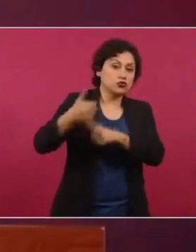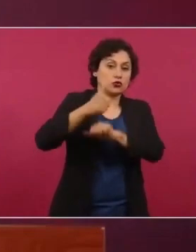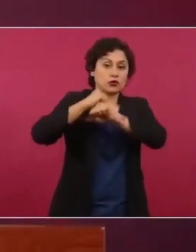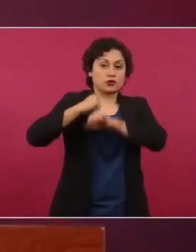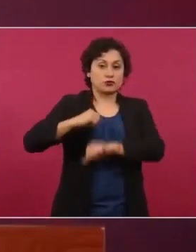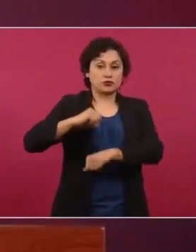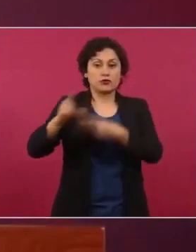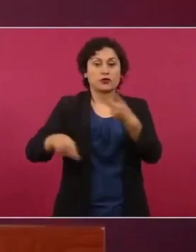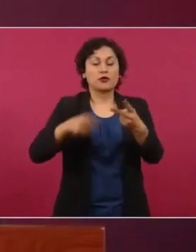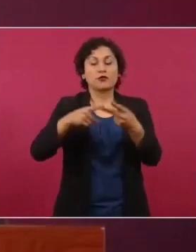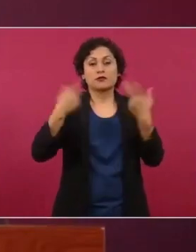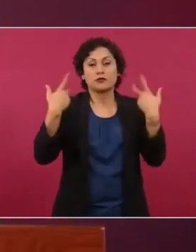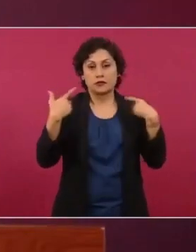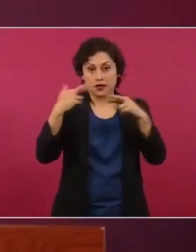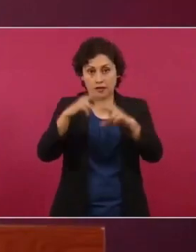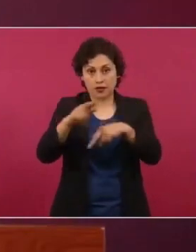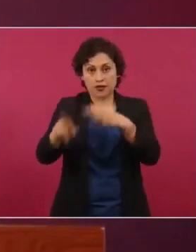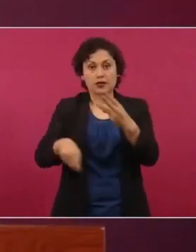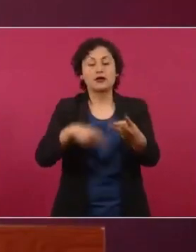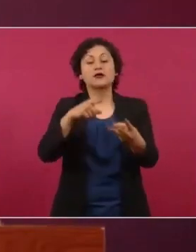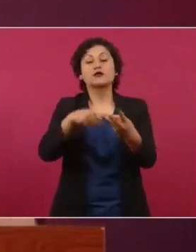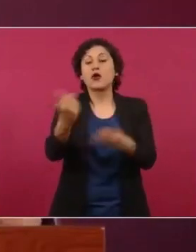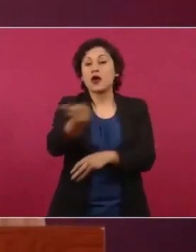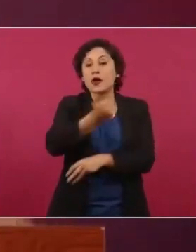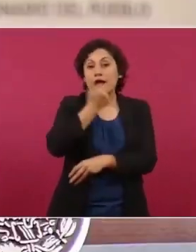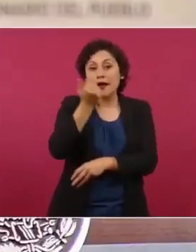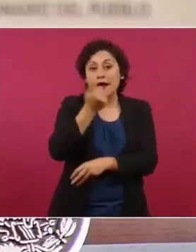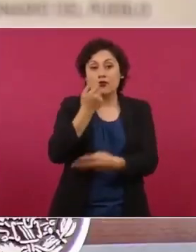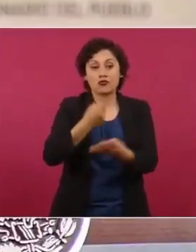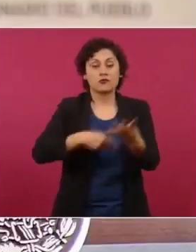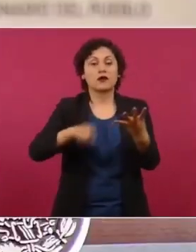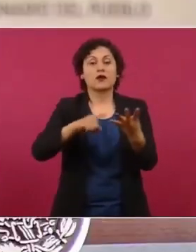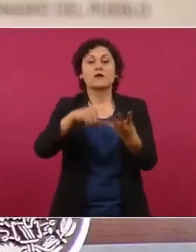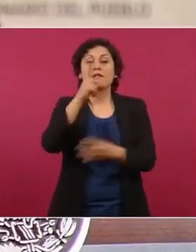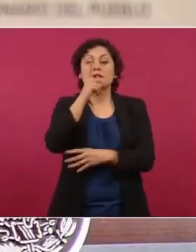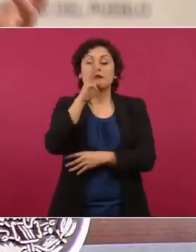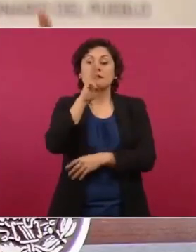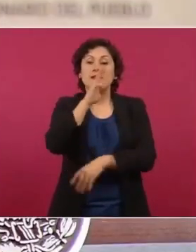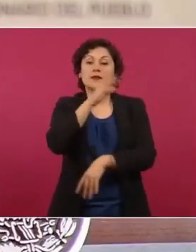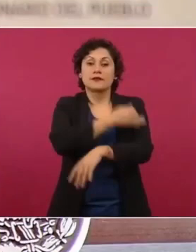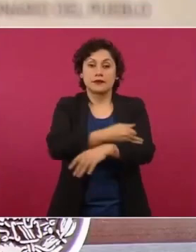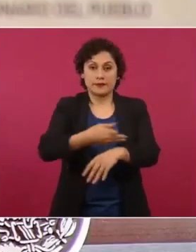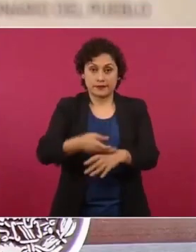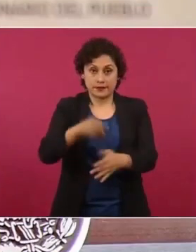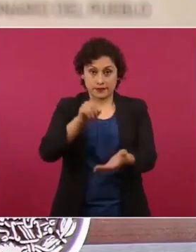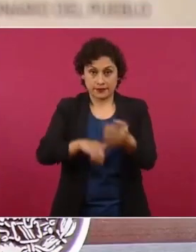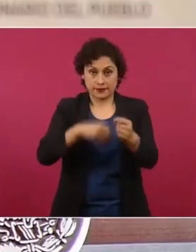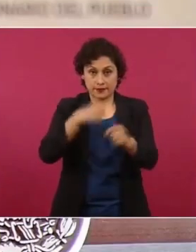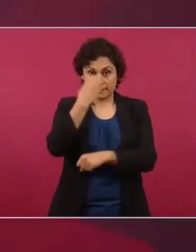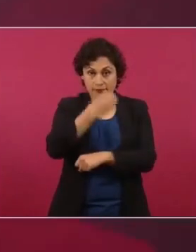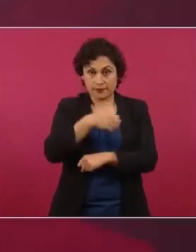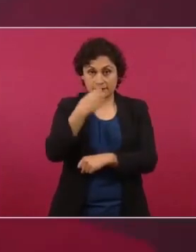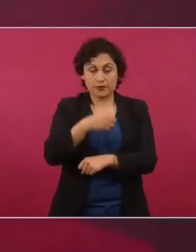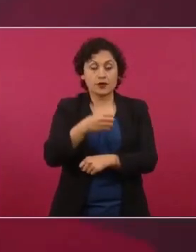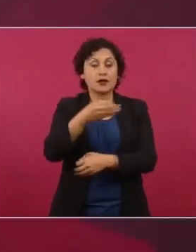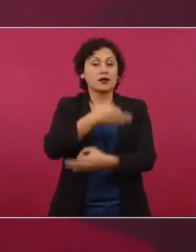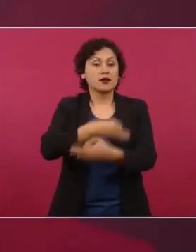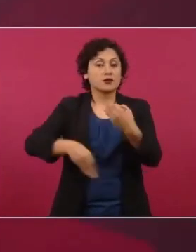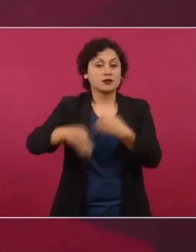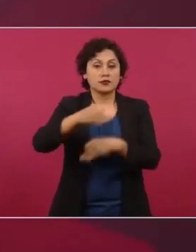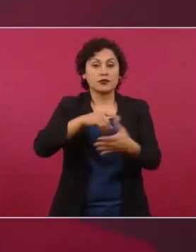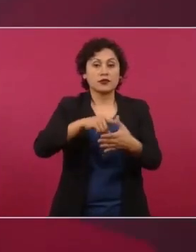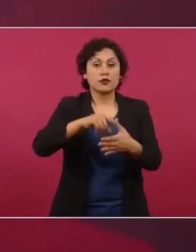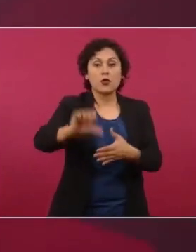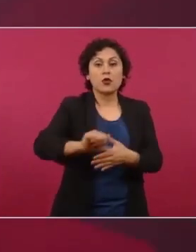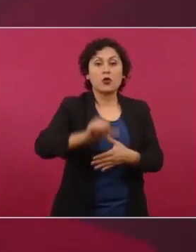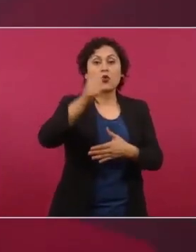maestros, de las maestras, de los mismos alumnos, de los padres y madres de familia, de las familias, de su conjunto, de los otros